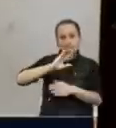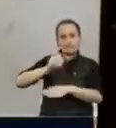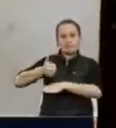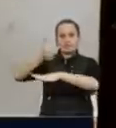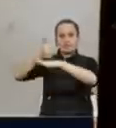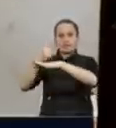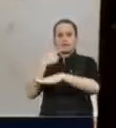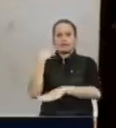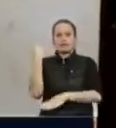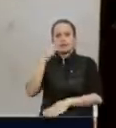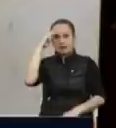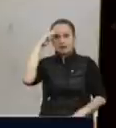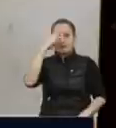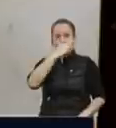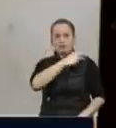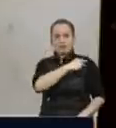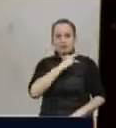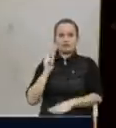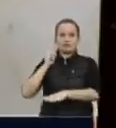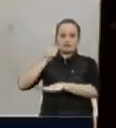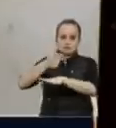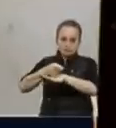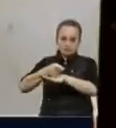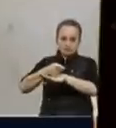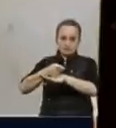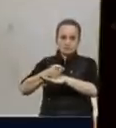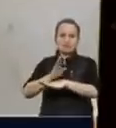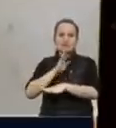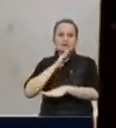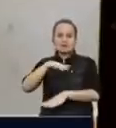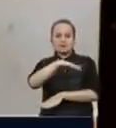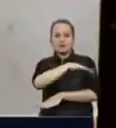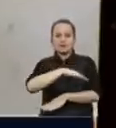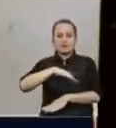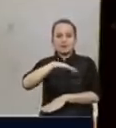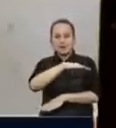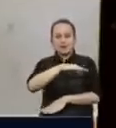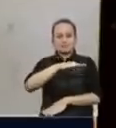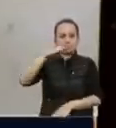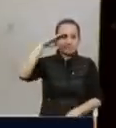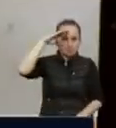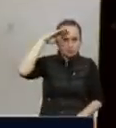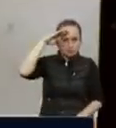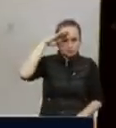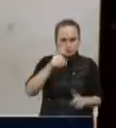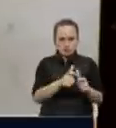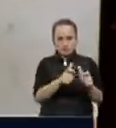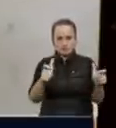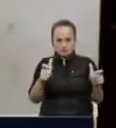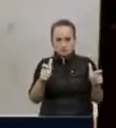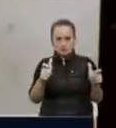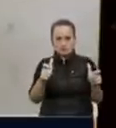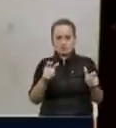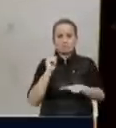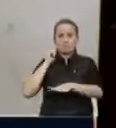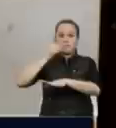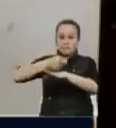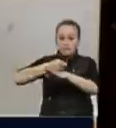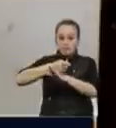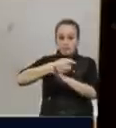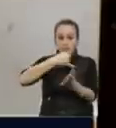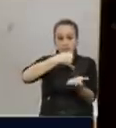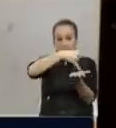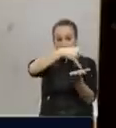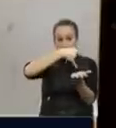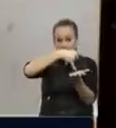Fuerzas Militares imparte a todos sus hombres. Pero no solo imparte esos